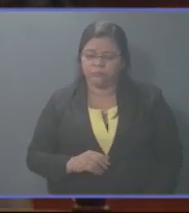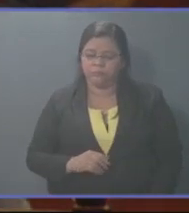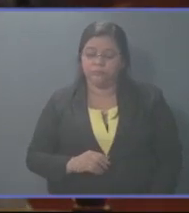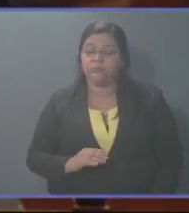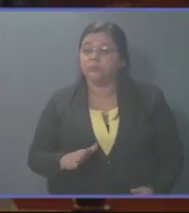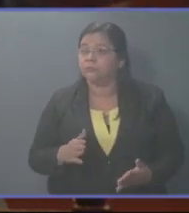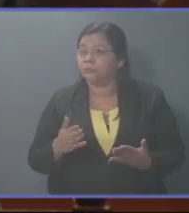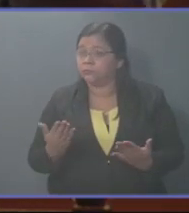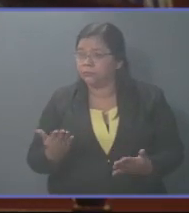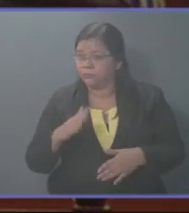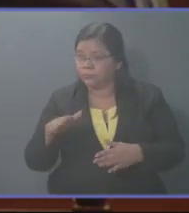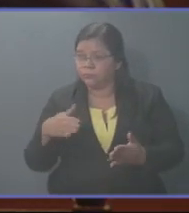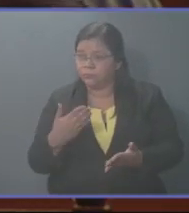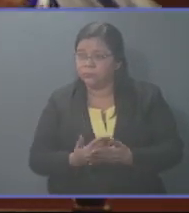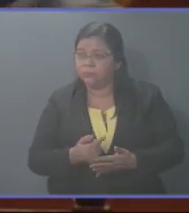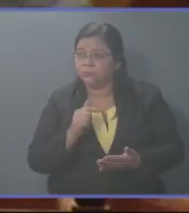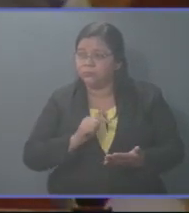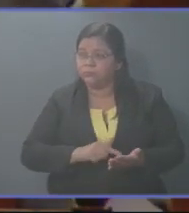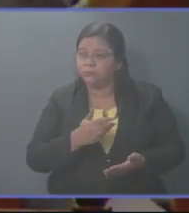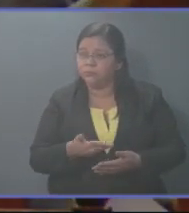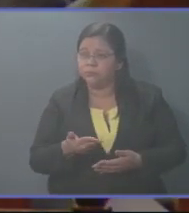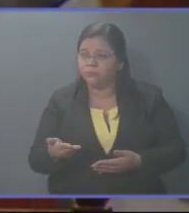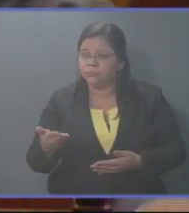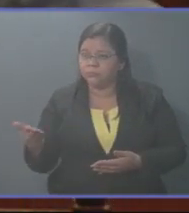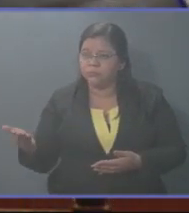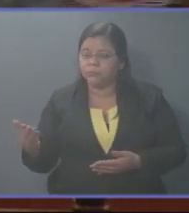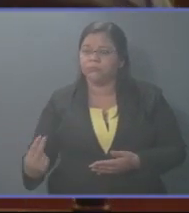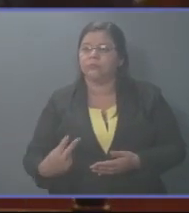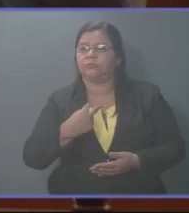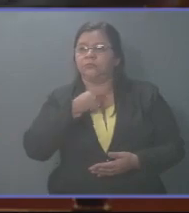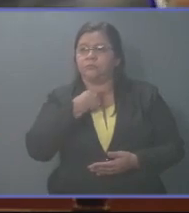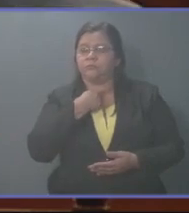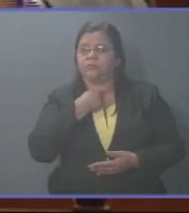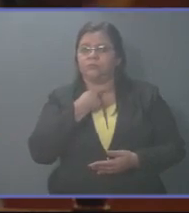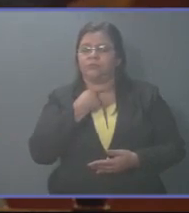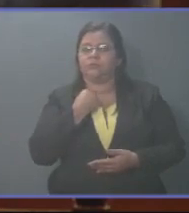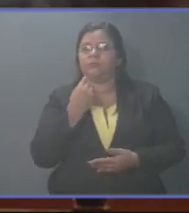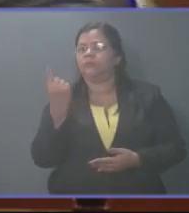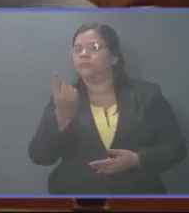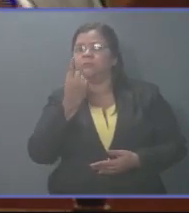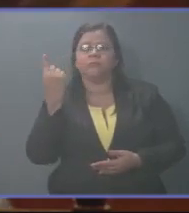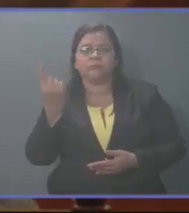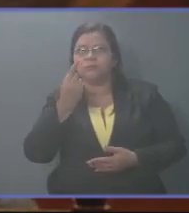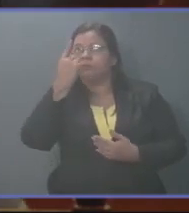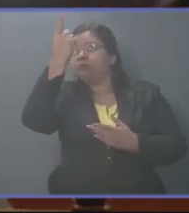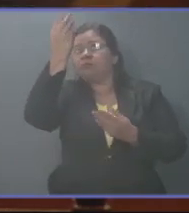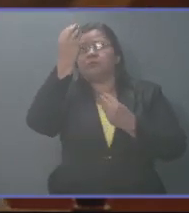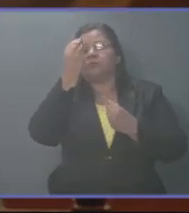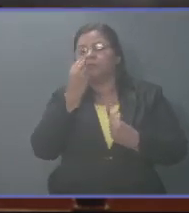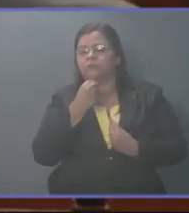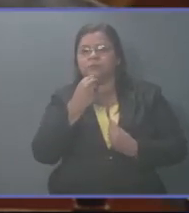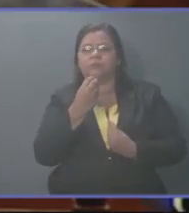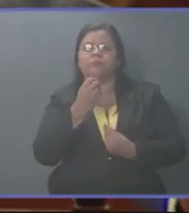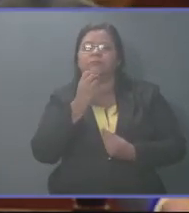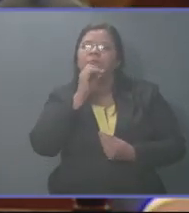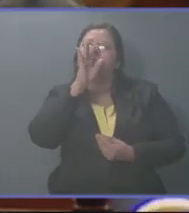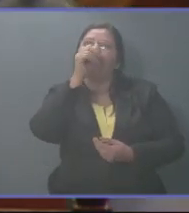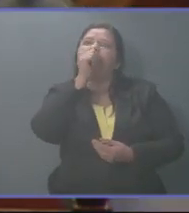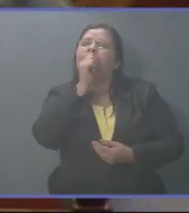Porque todos esos hechos los frenó, no una supuesta iluminación divina que pidió